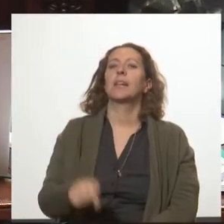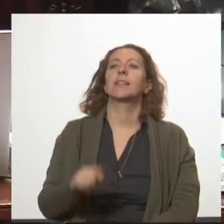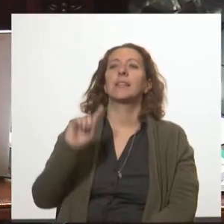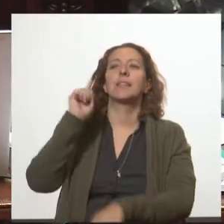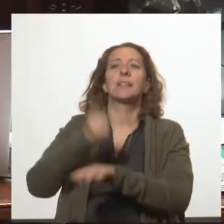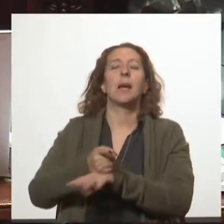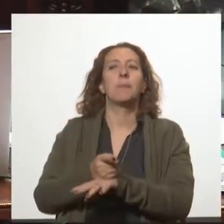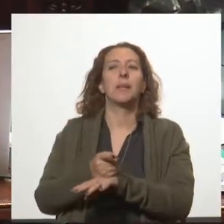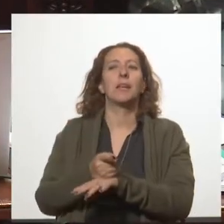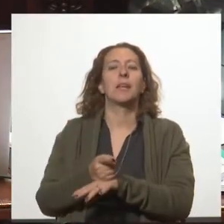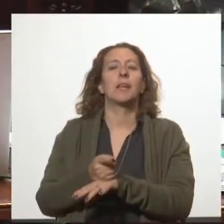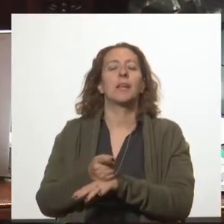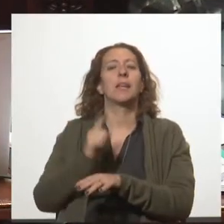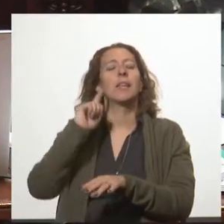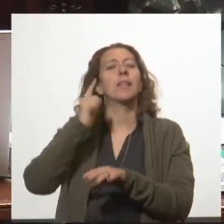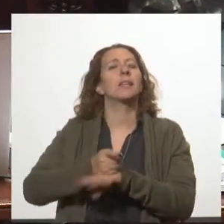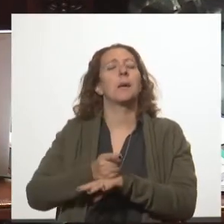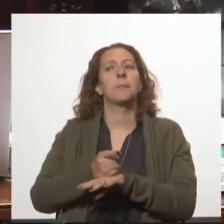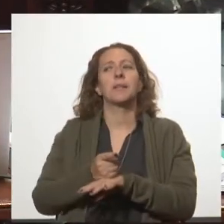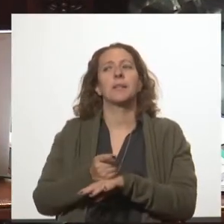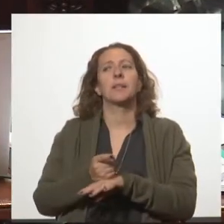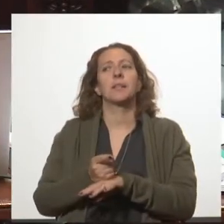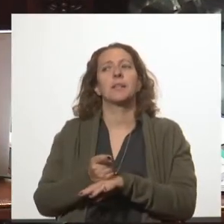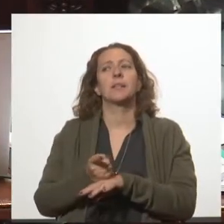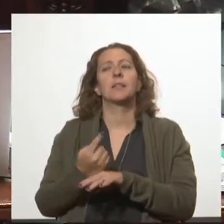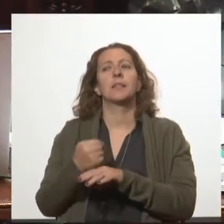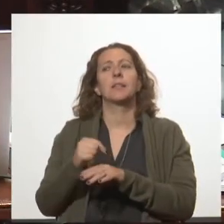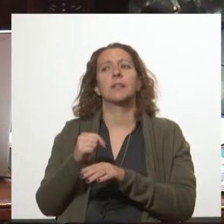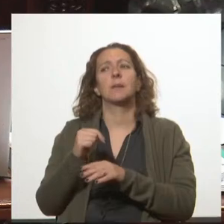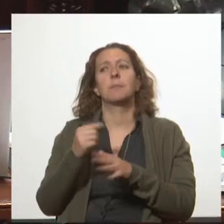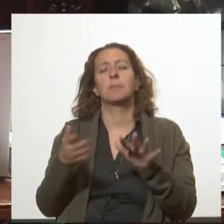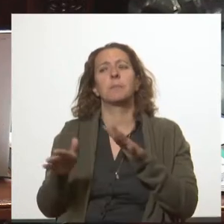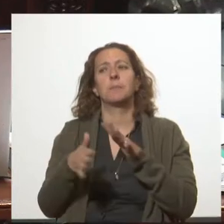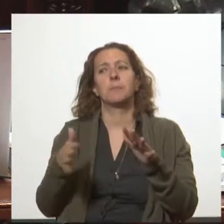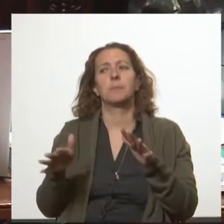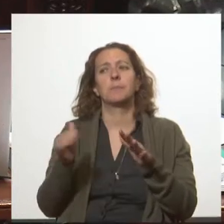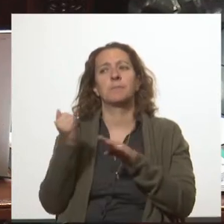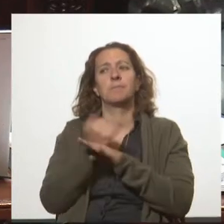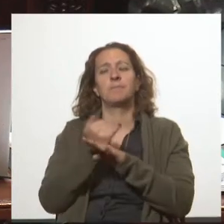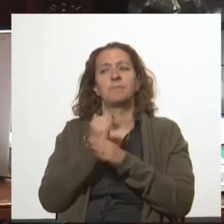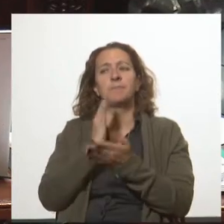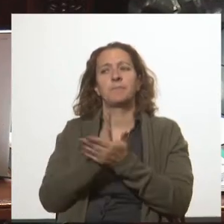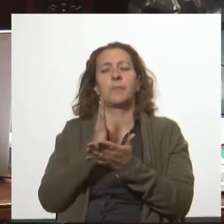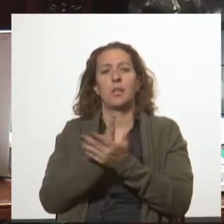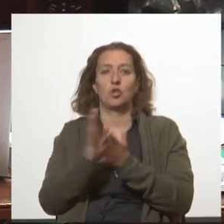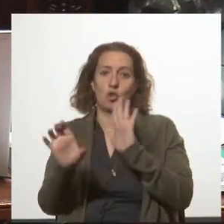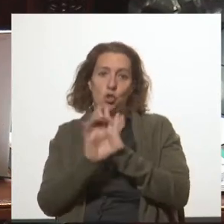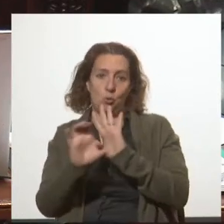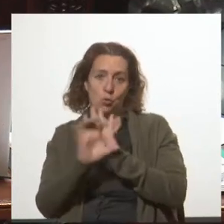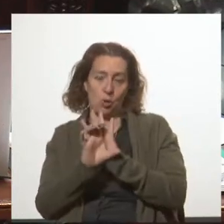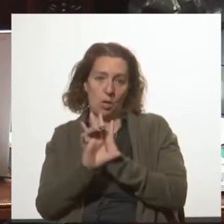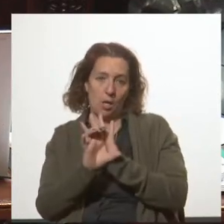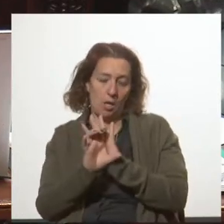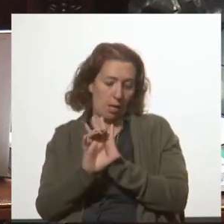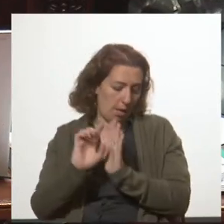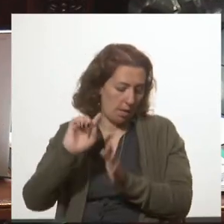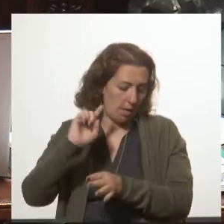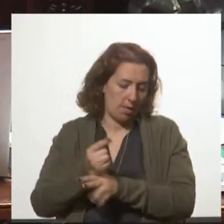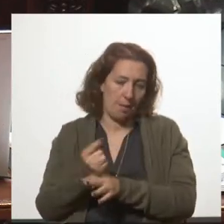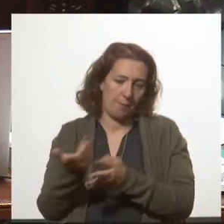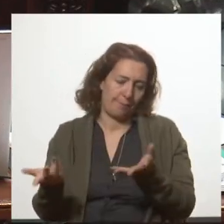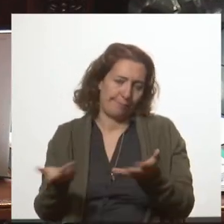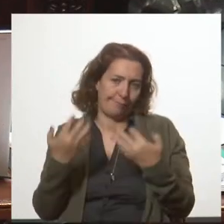éste era un dictamen que lucía con apariencia del instituto de derecho constitucional en el dictamen